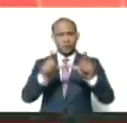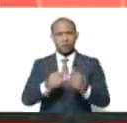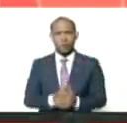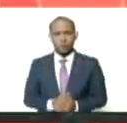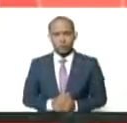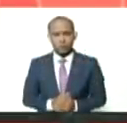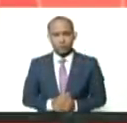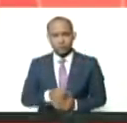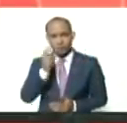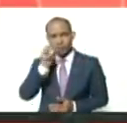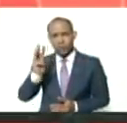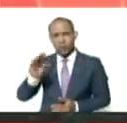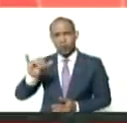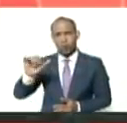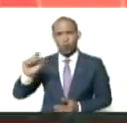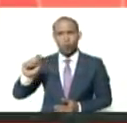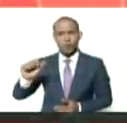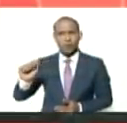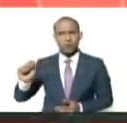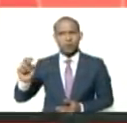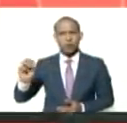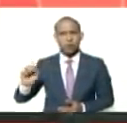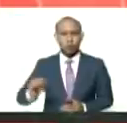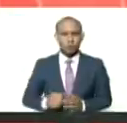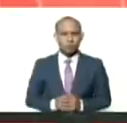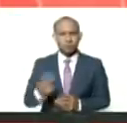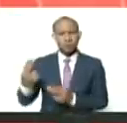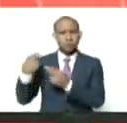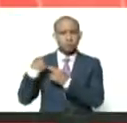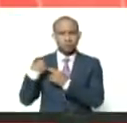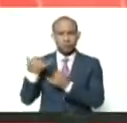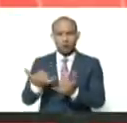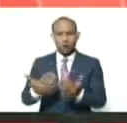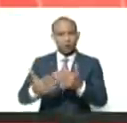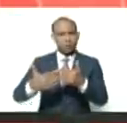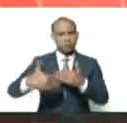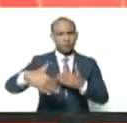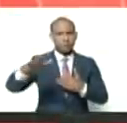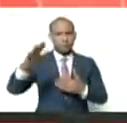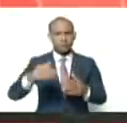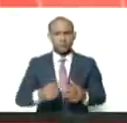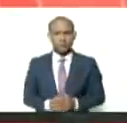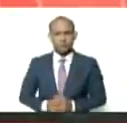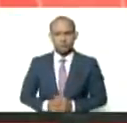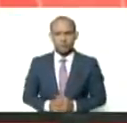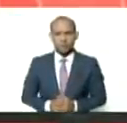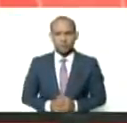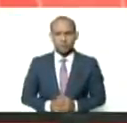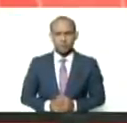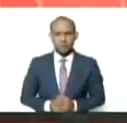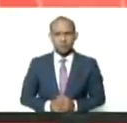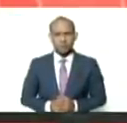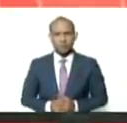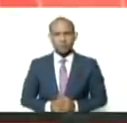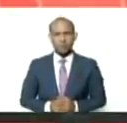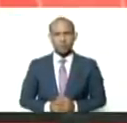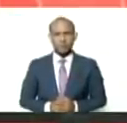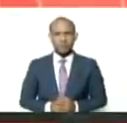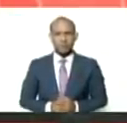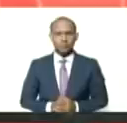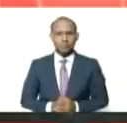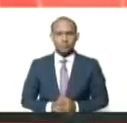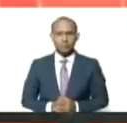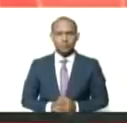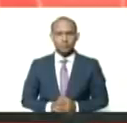fue Winston Vallenilla, y quedó para siempre Winston Vallenilla. Amador Vendayán, Gilberto Correa y Winston